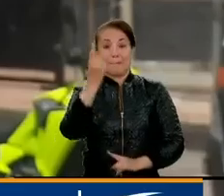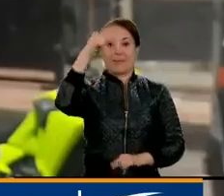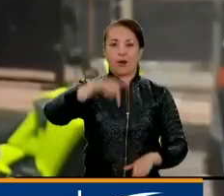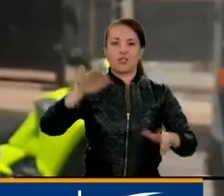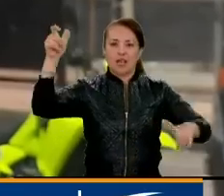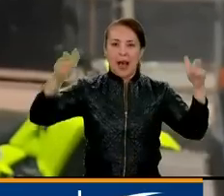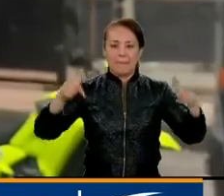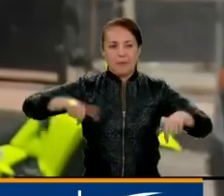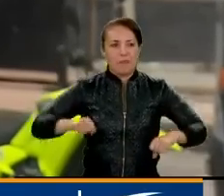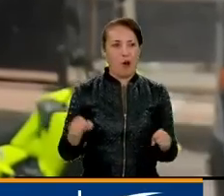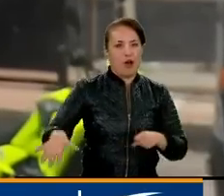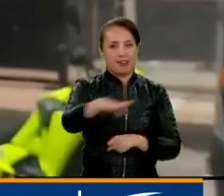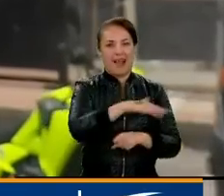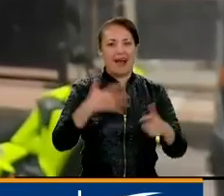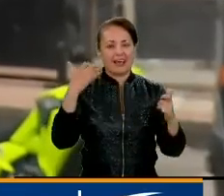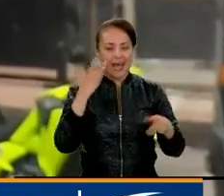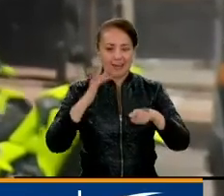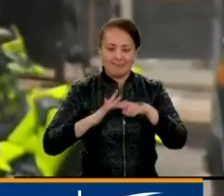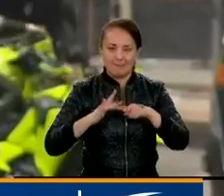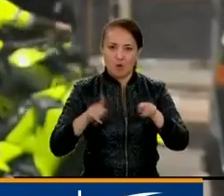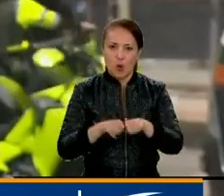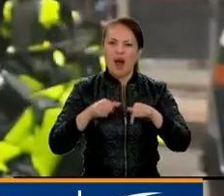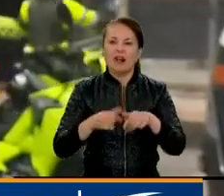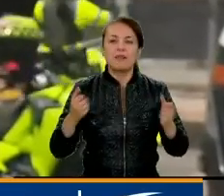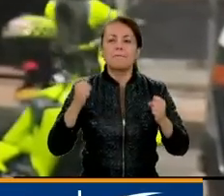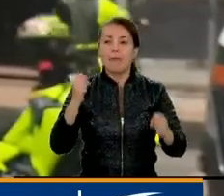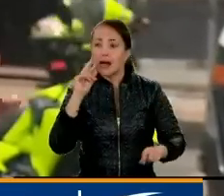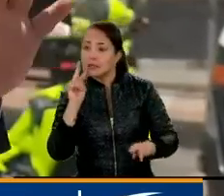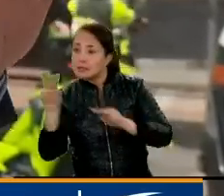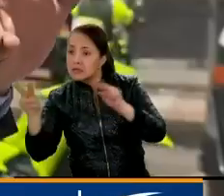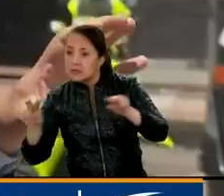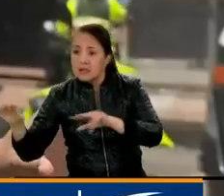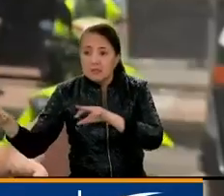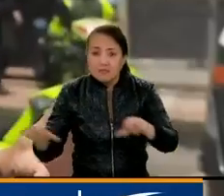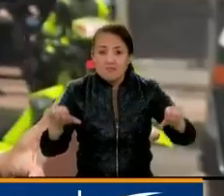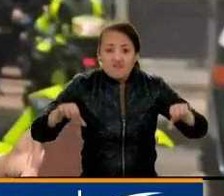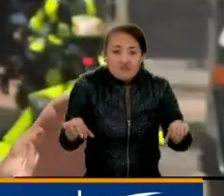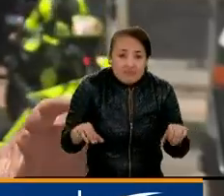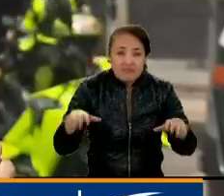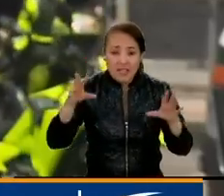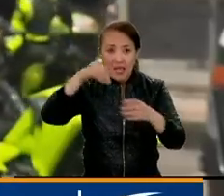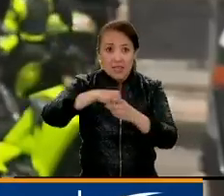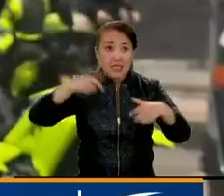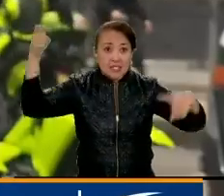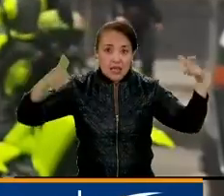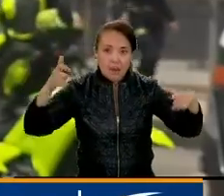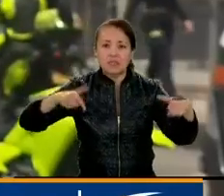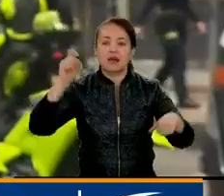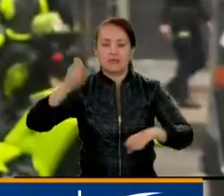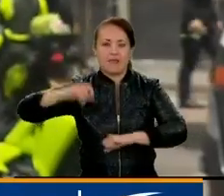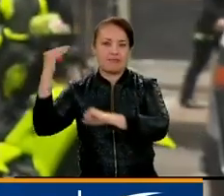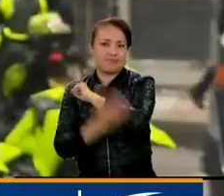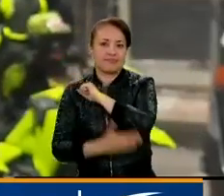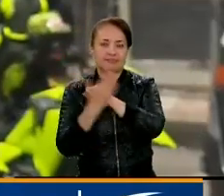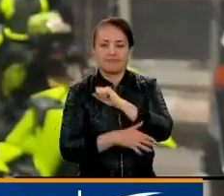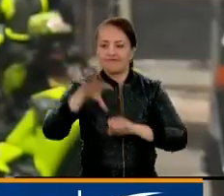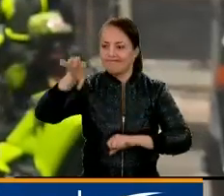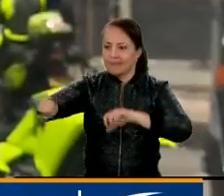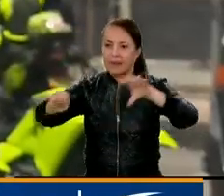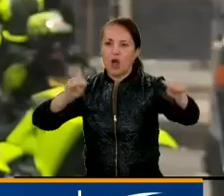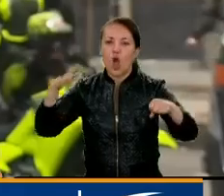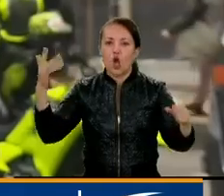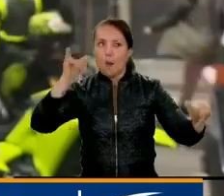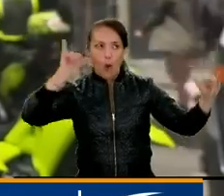busca básicamente es identificar a aquellos hinchas que tengan malos comportamientos dentro del estadio, poder individualizarlos a través de cámaras